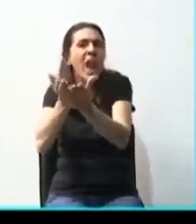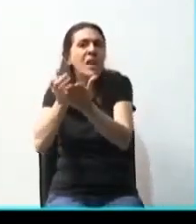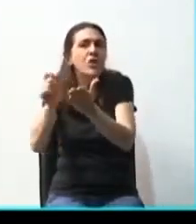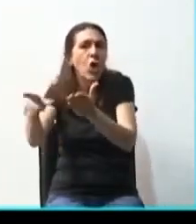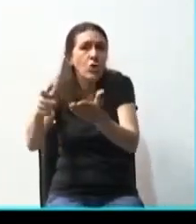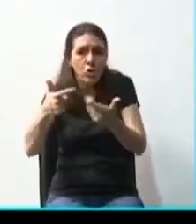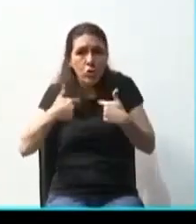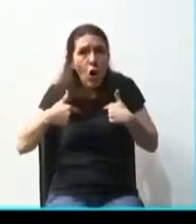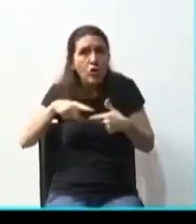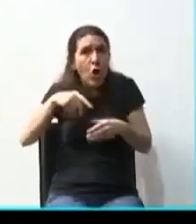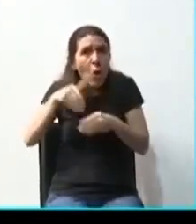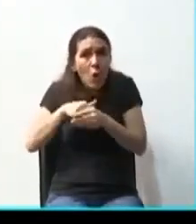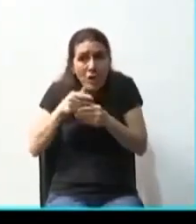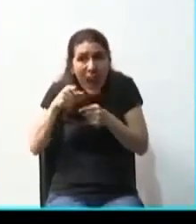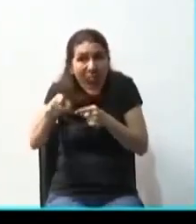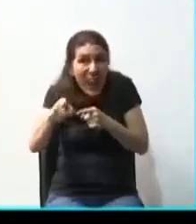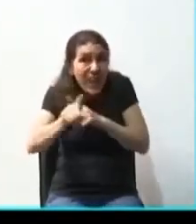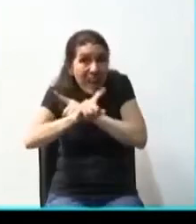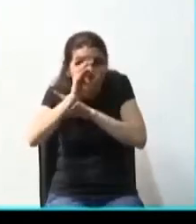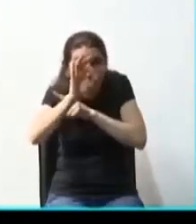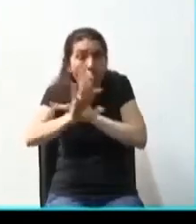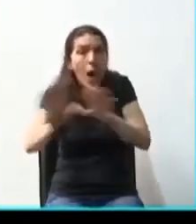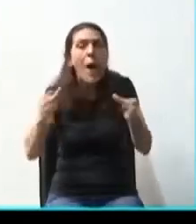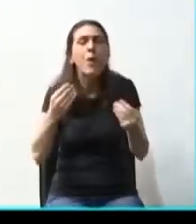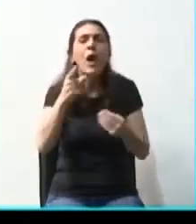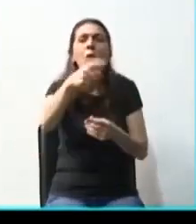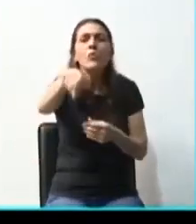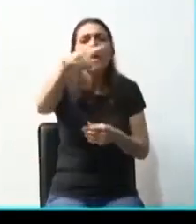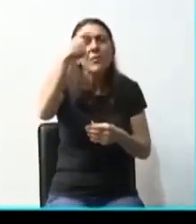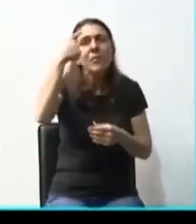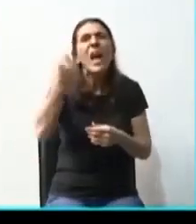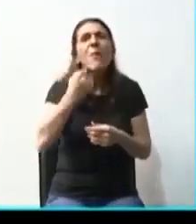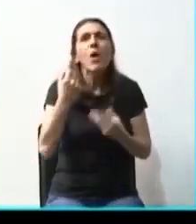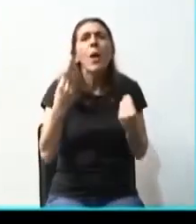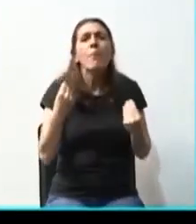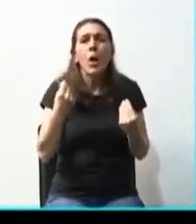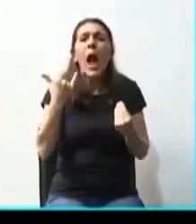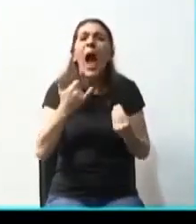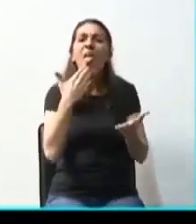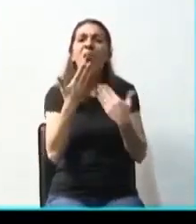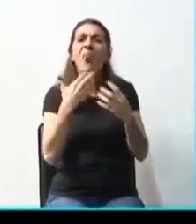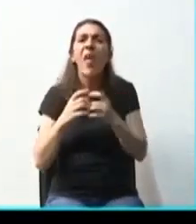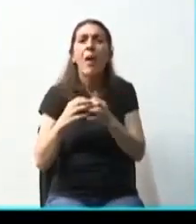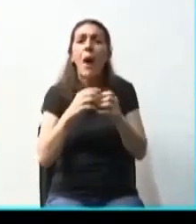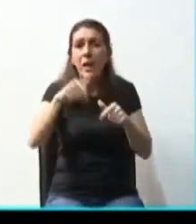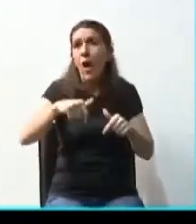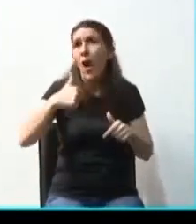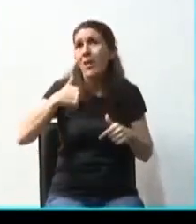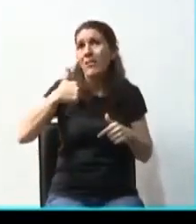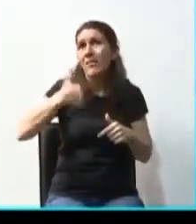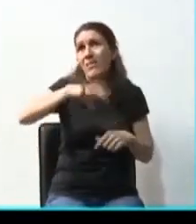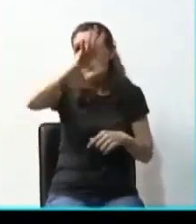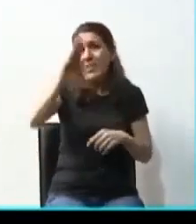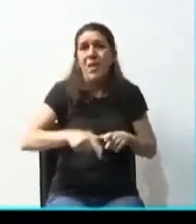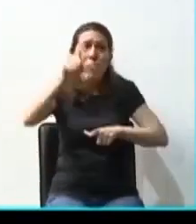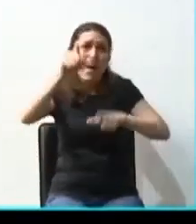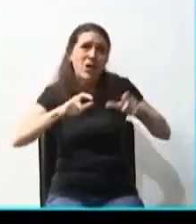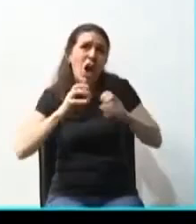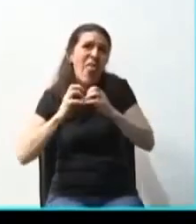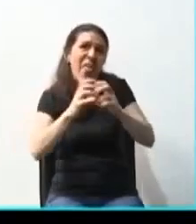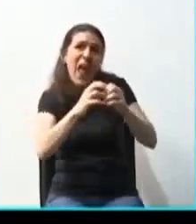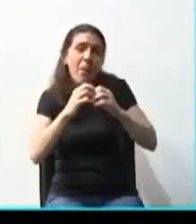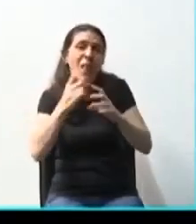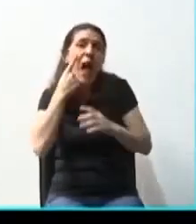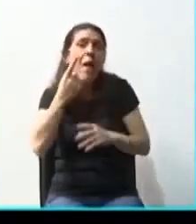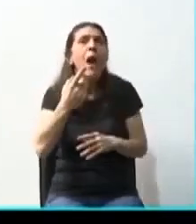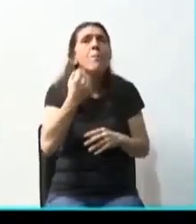jamás. Y es importante, ¿saben por qué esto? Porque hay un debate ahora en el país sobre si el Poder